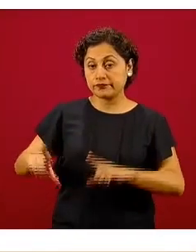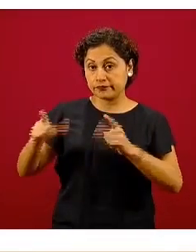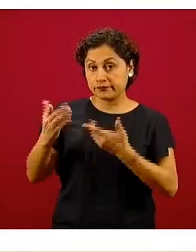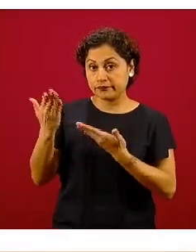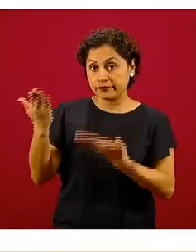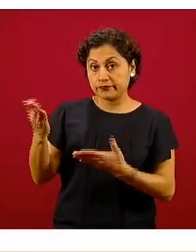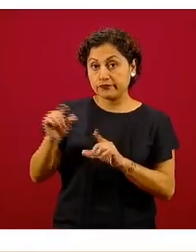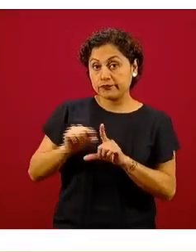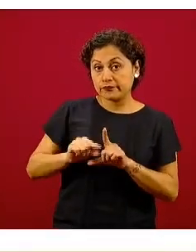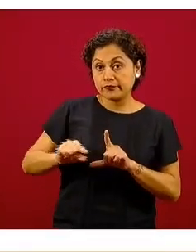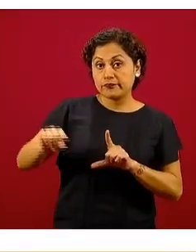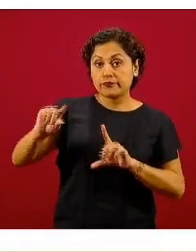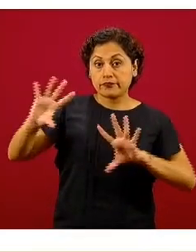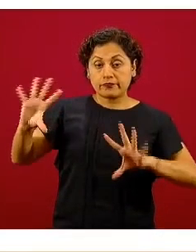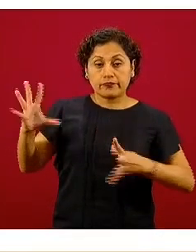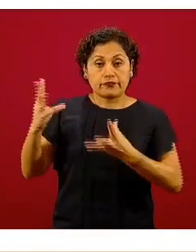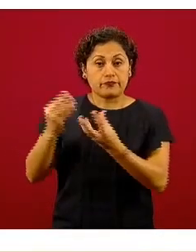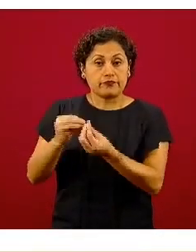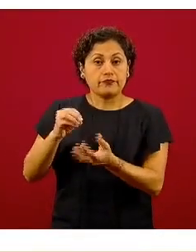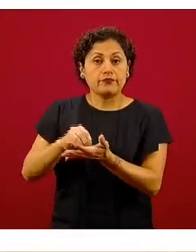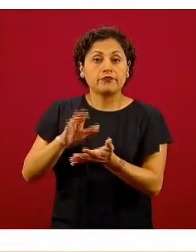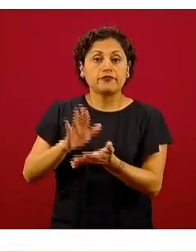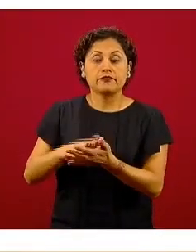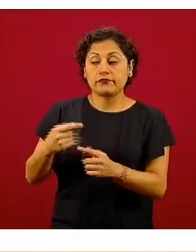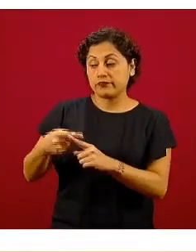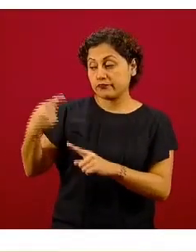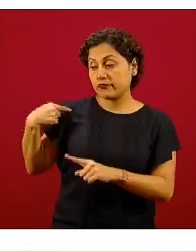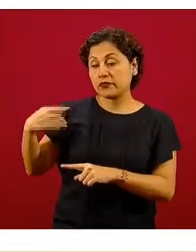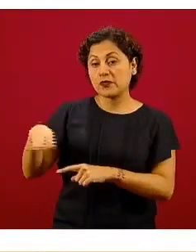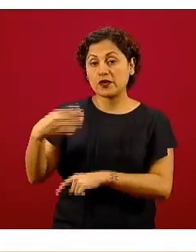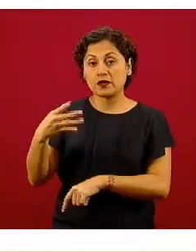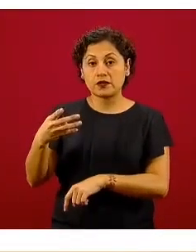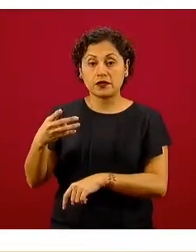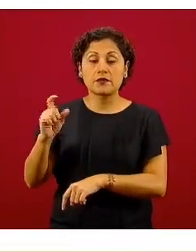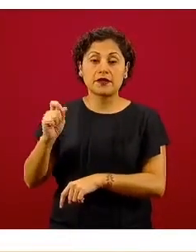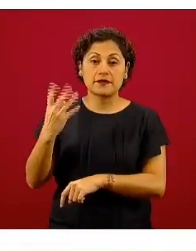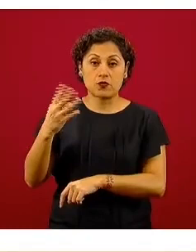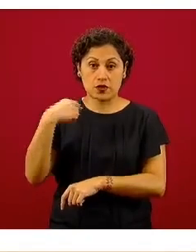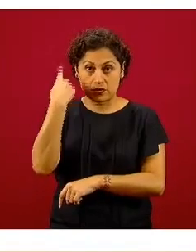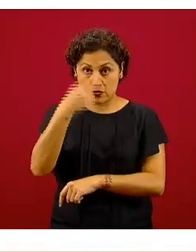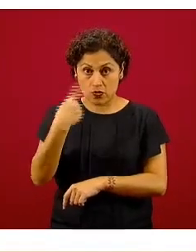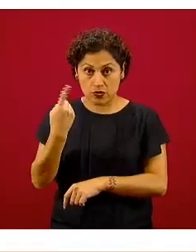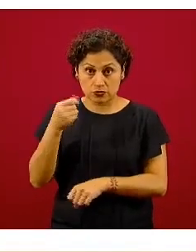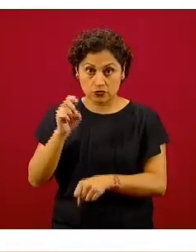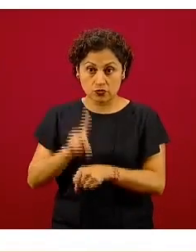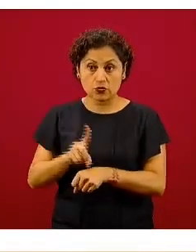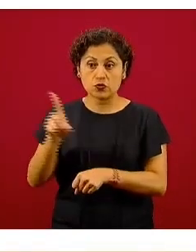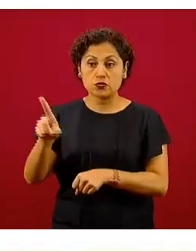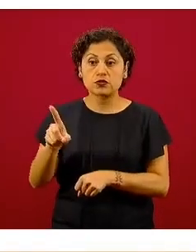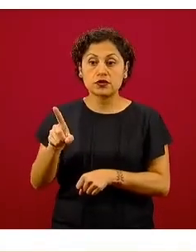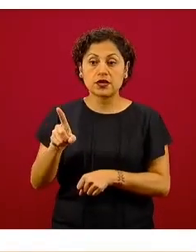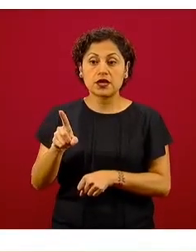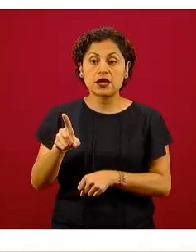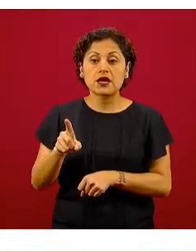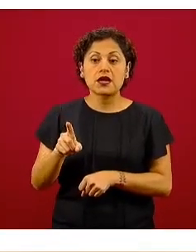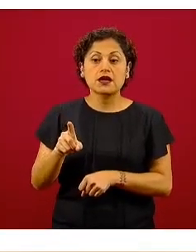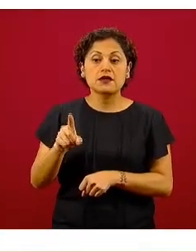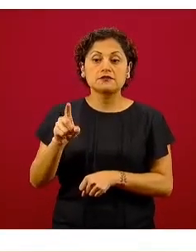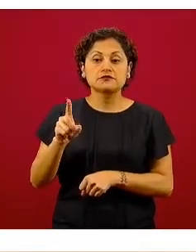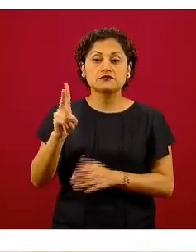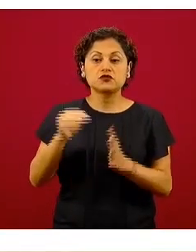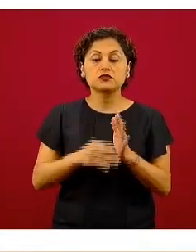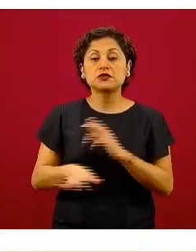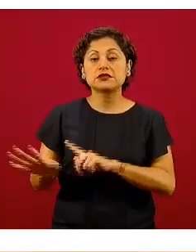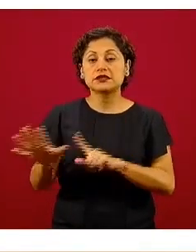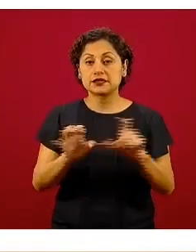incremento de las últimas 24 horas fue de 4.2%, fueron 2.764 los casos